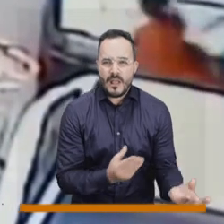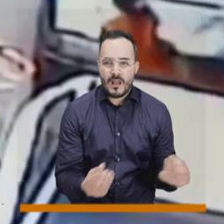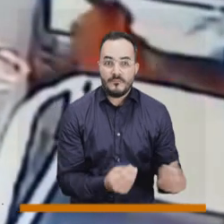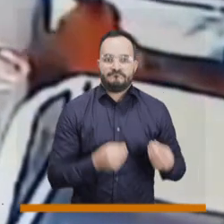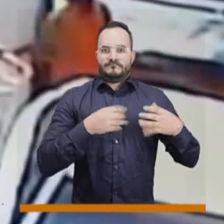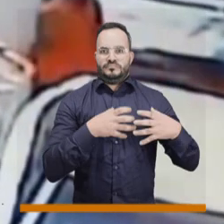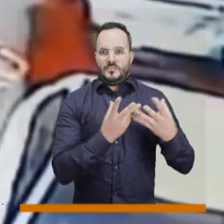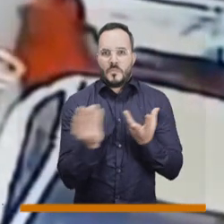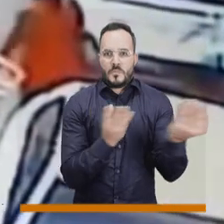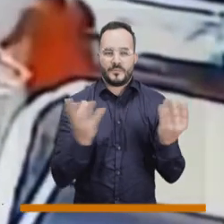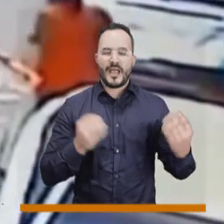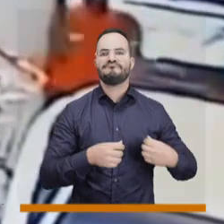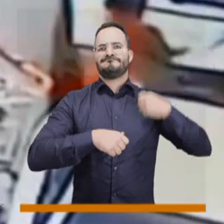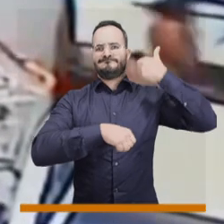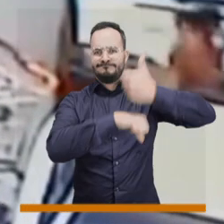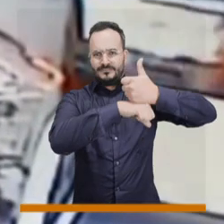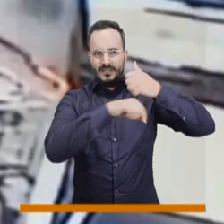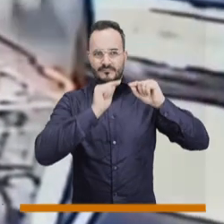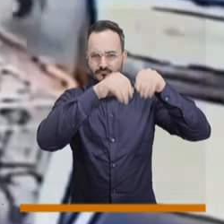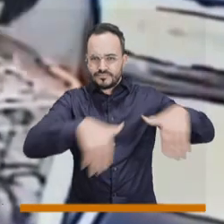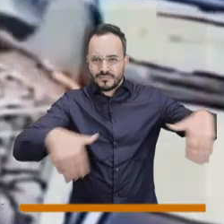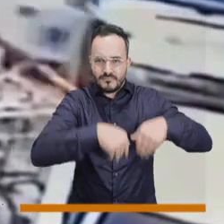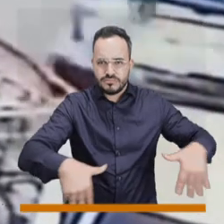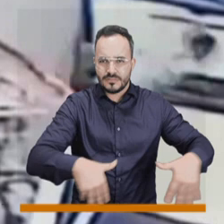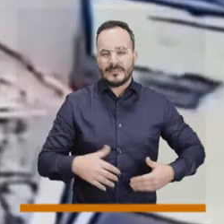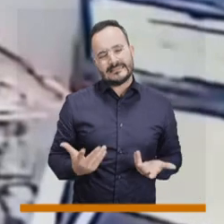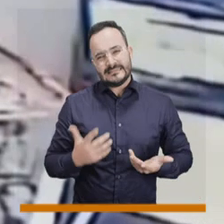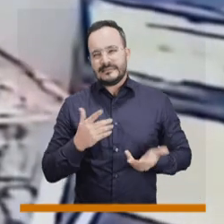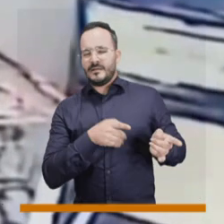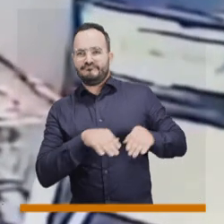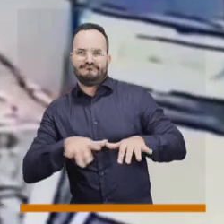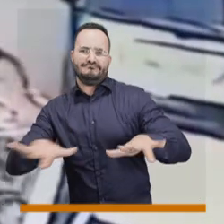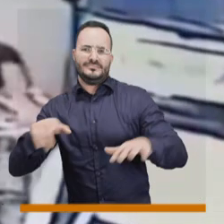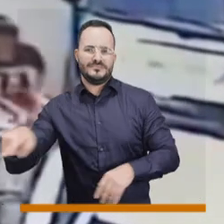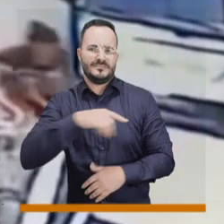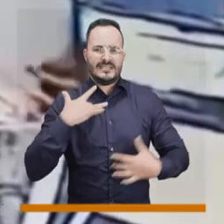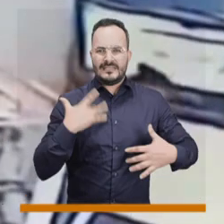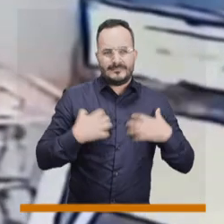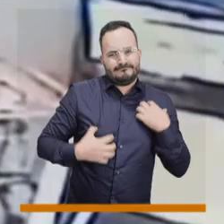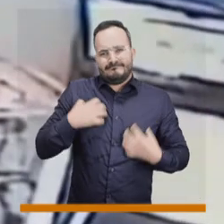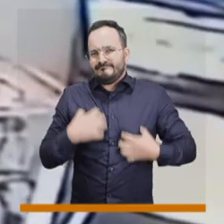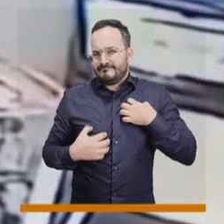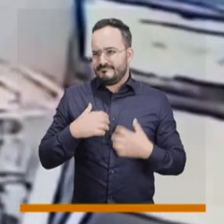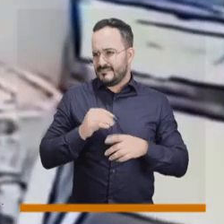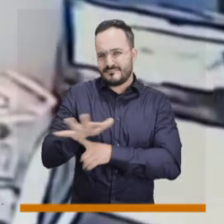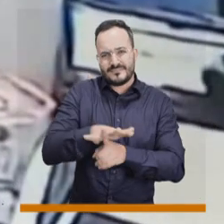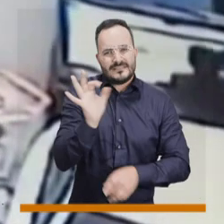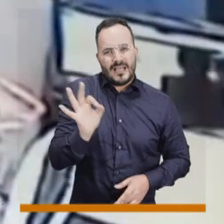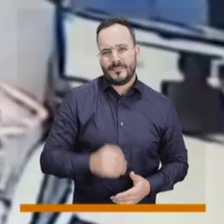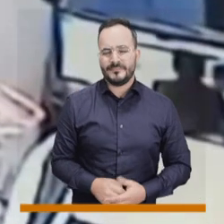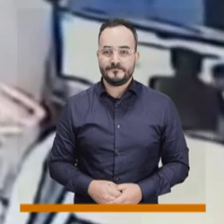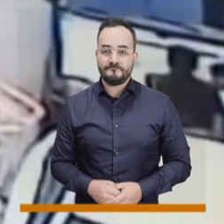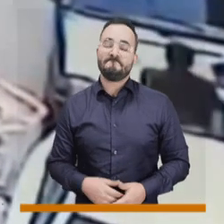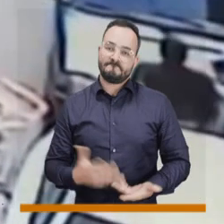con cabecillas destacados, con criminales organizados que generan esa zozobra y ese ambiente de pronto de miedo que se presenta en la ciudad